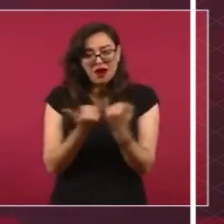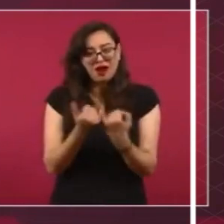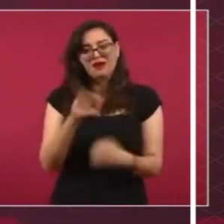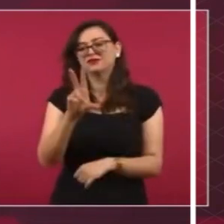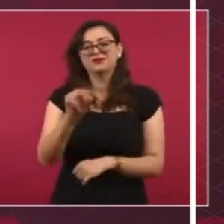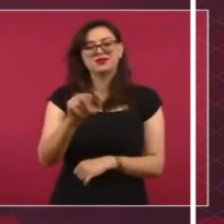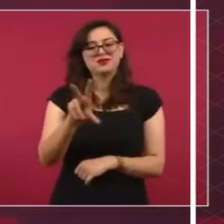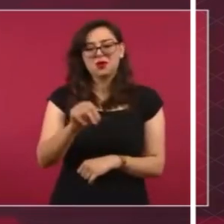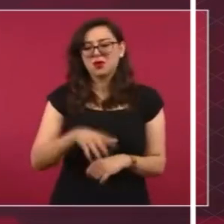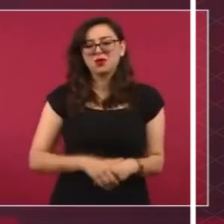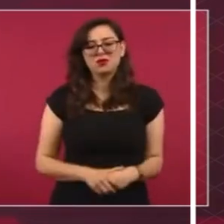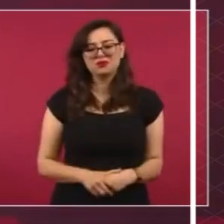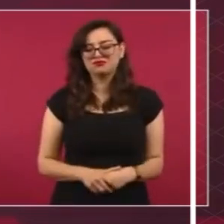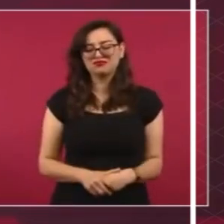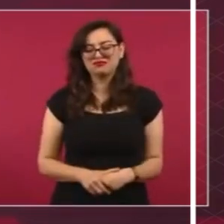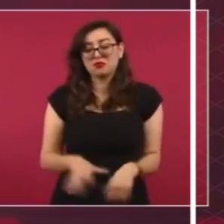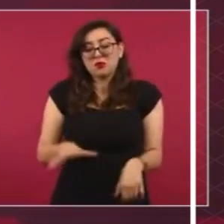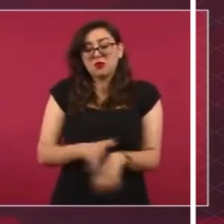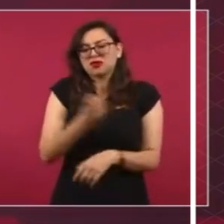animal político y